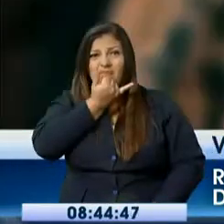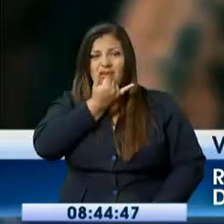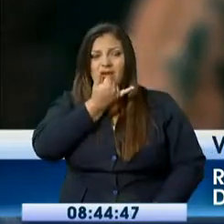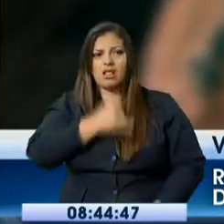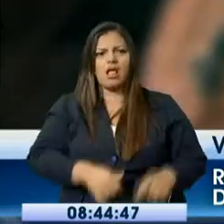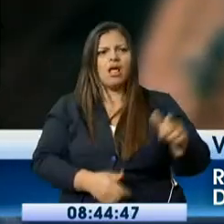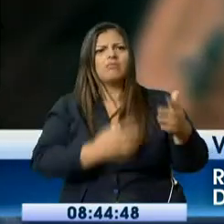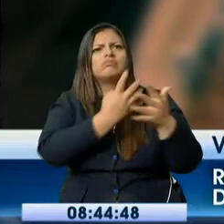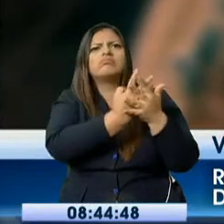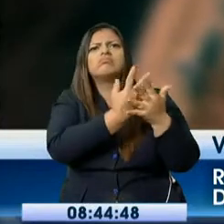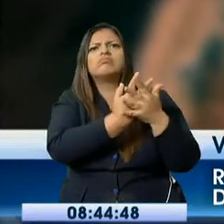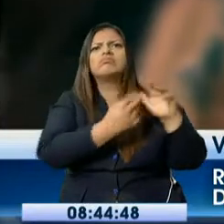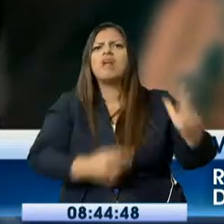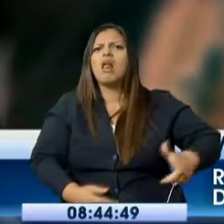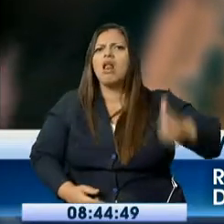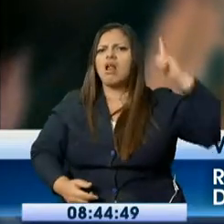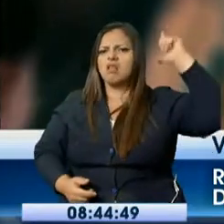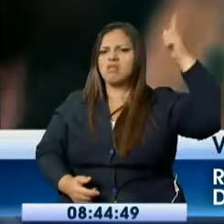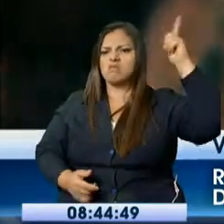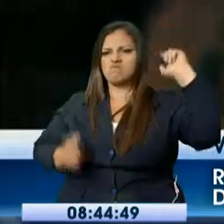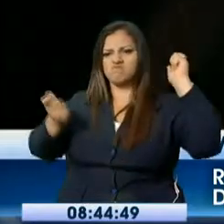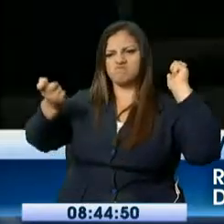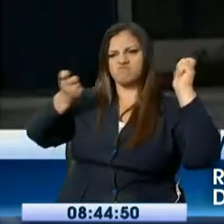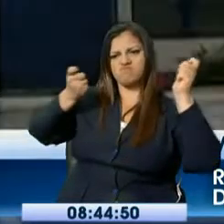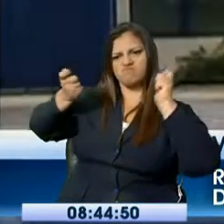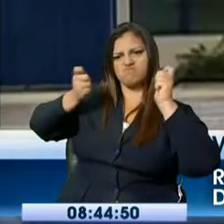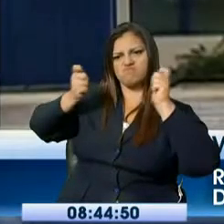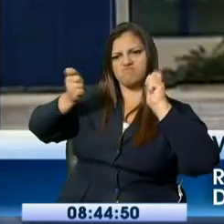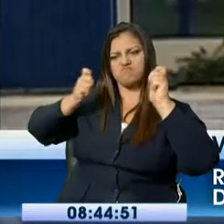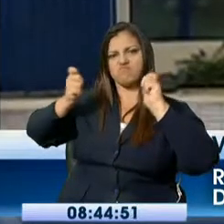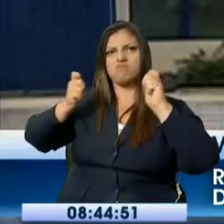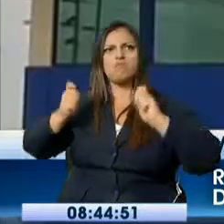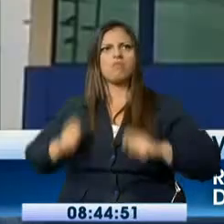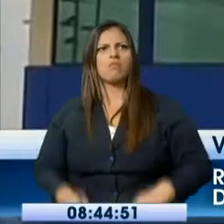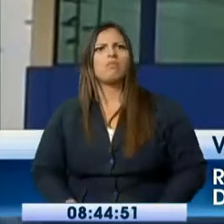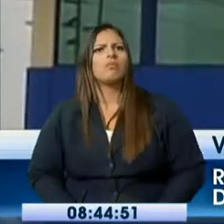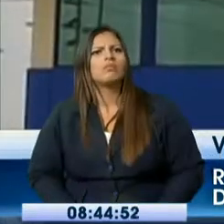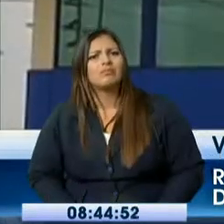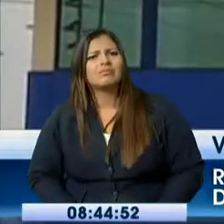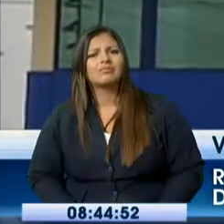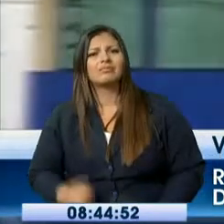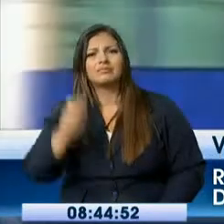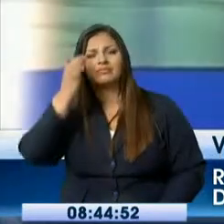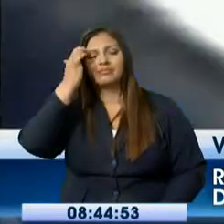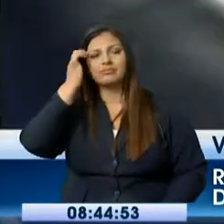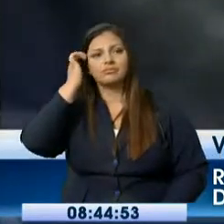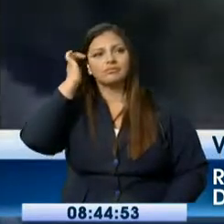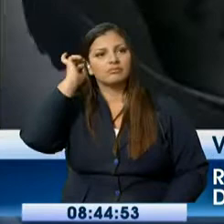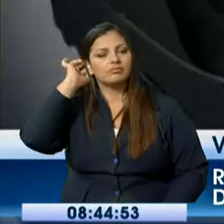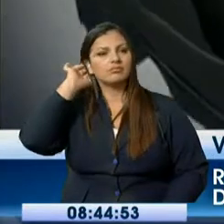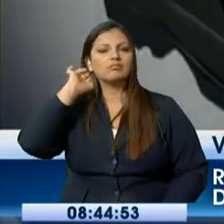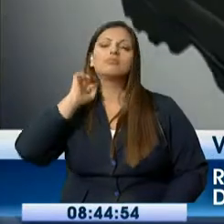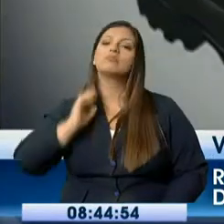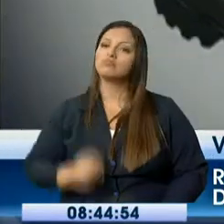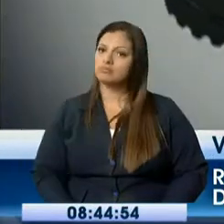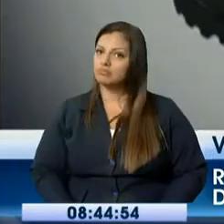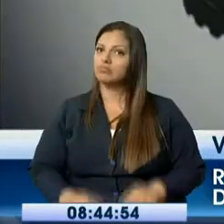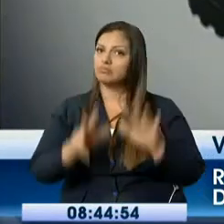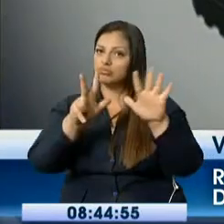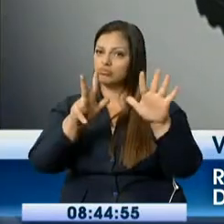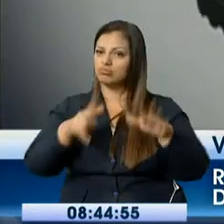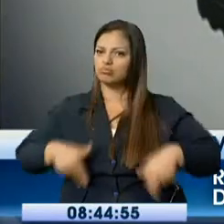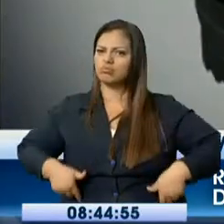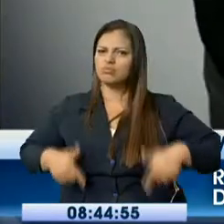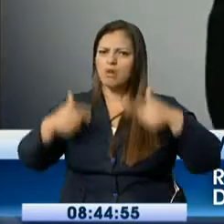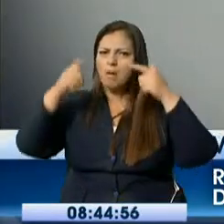una pena por secuestro, violación y muerte en el interior del Centro de Rehabilitación Zonal 8. Ya que los ahora detenidos